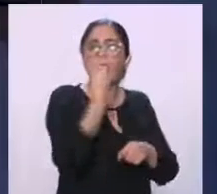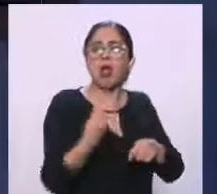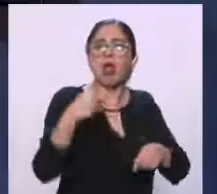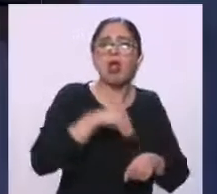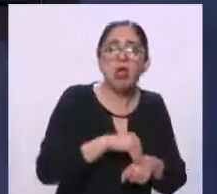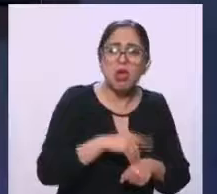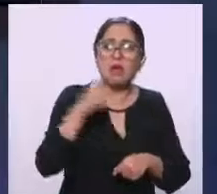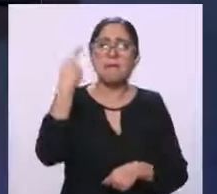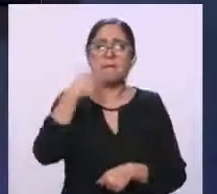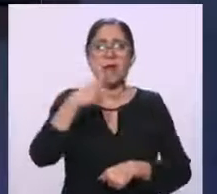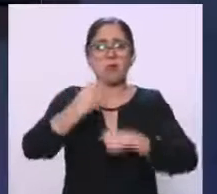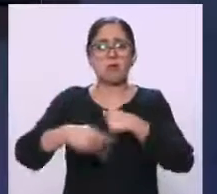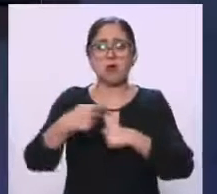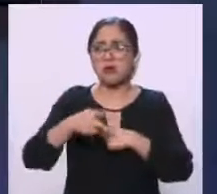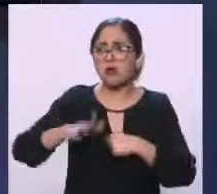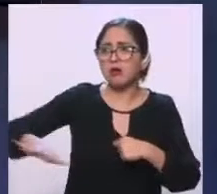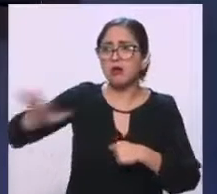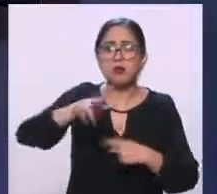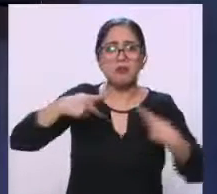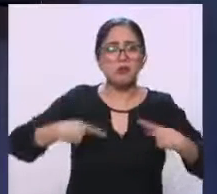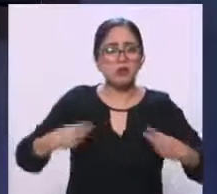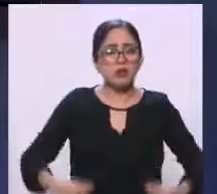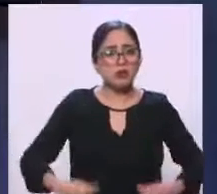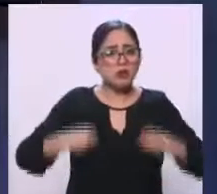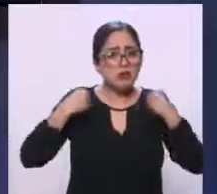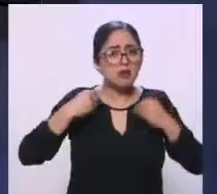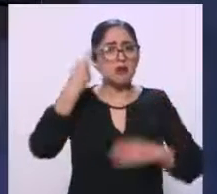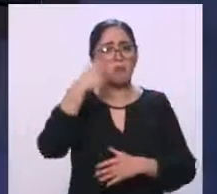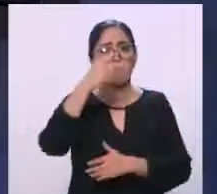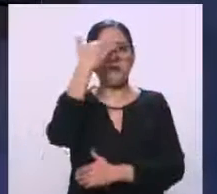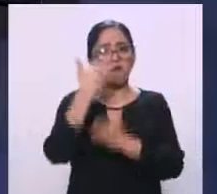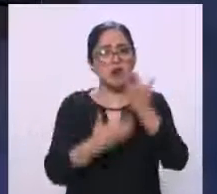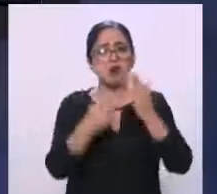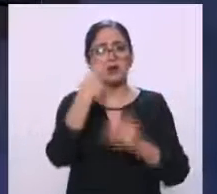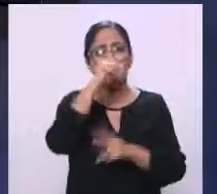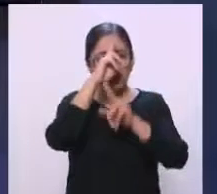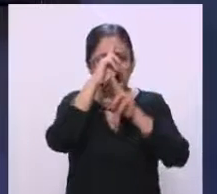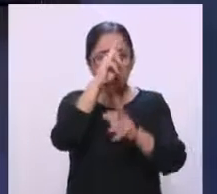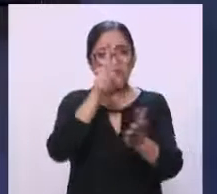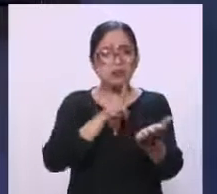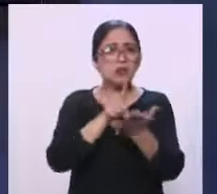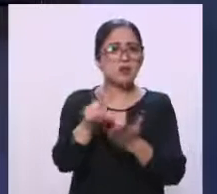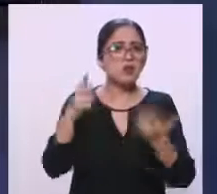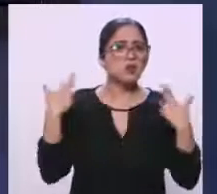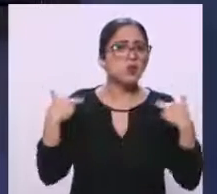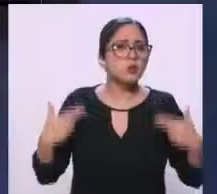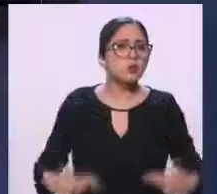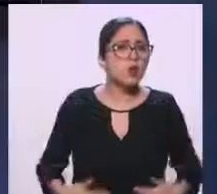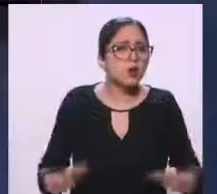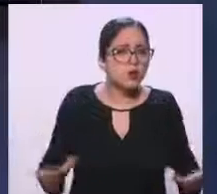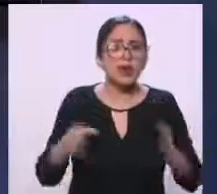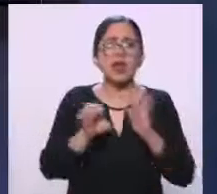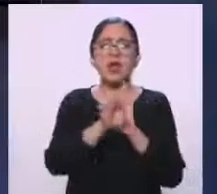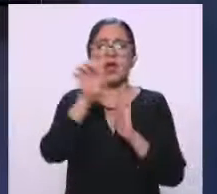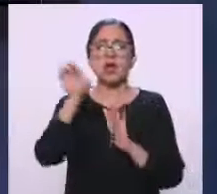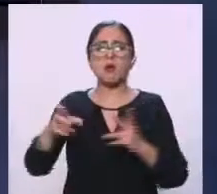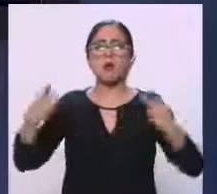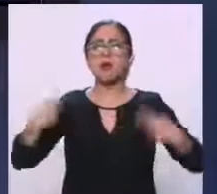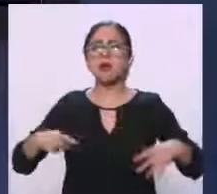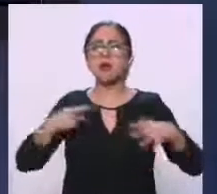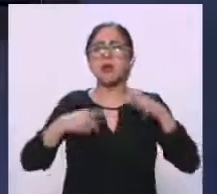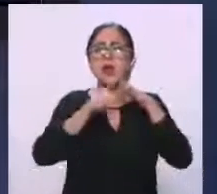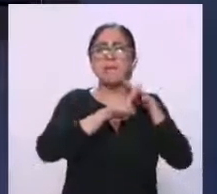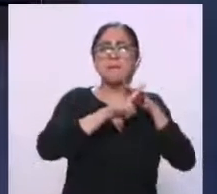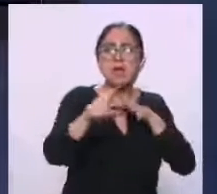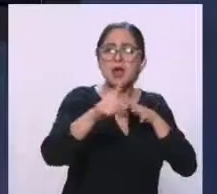a quienes ahí están y además poniendo también en riesgo a los derechos humanos. Y es que, ¿qué sucede si se le impide el paso a migrantes que regresan